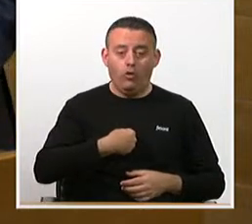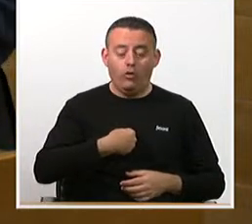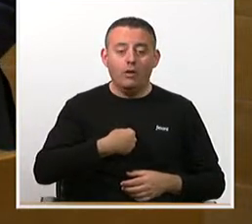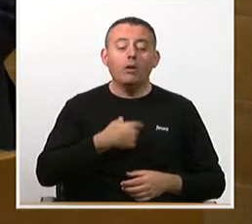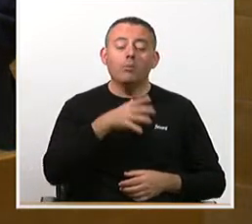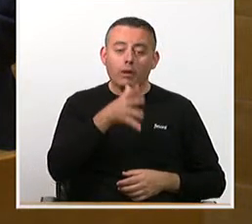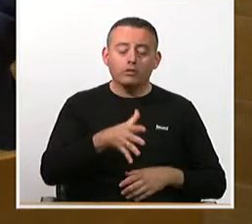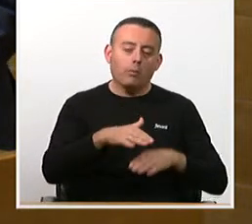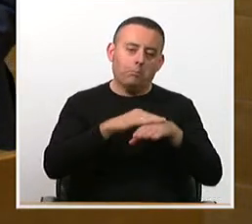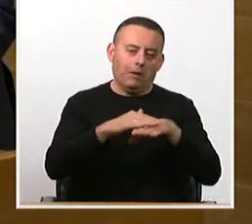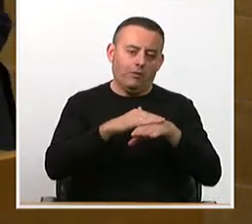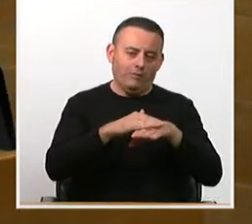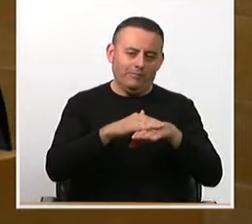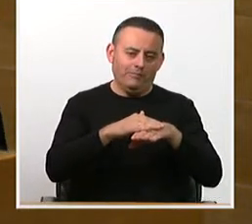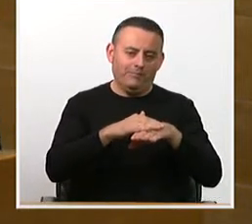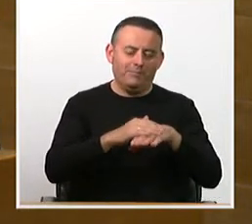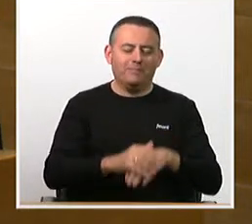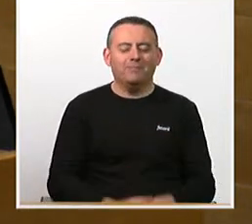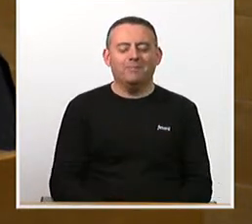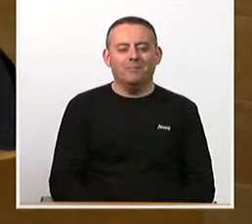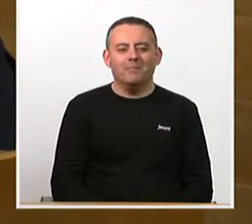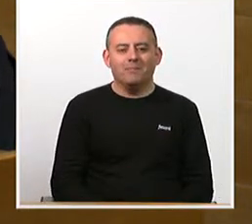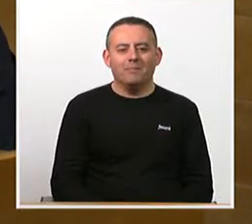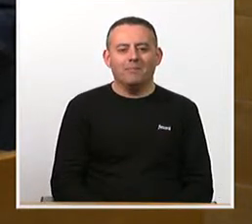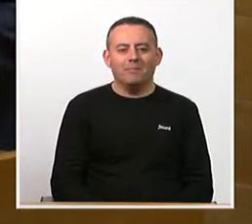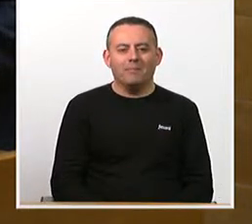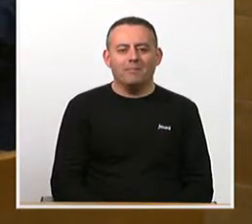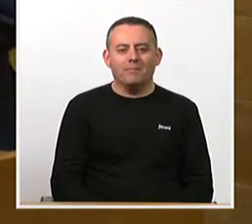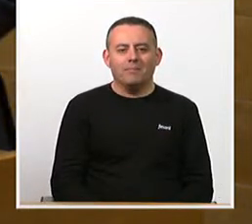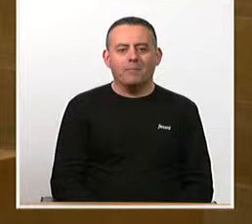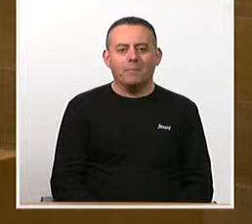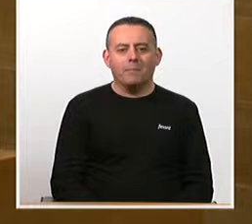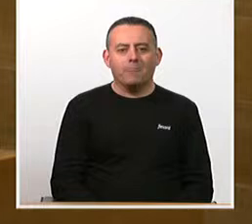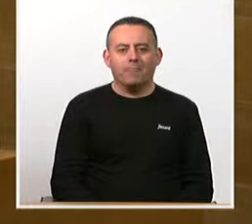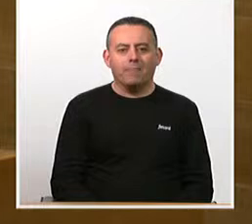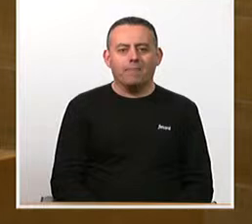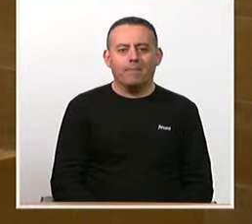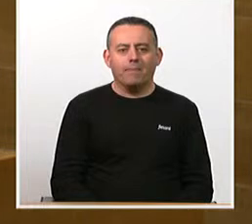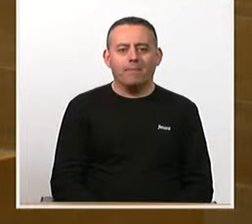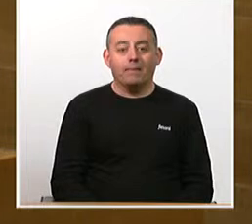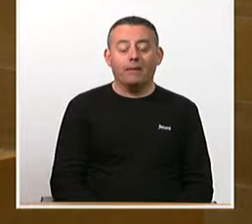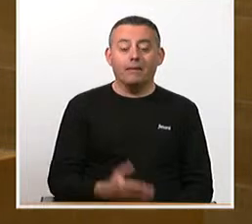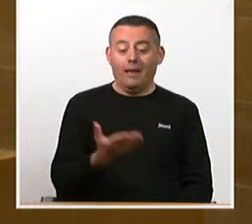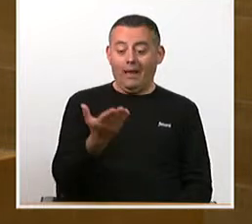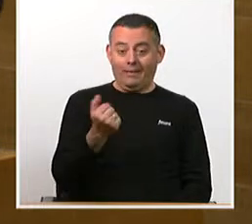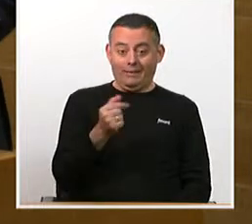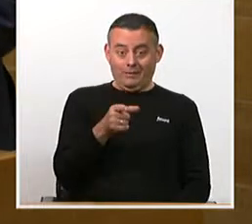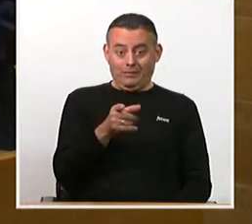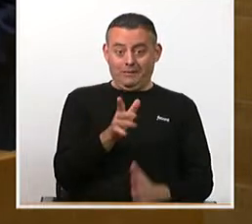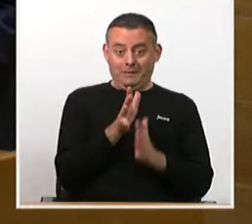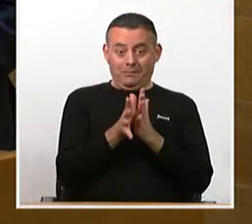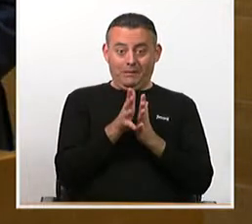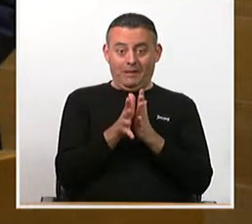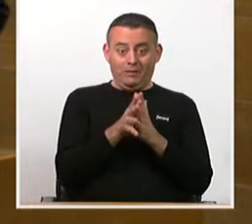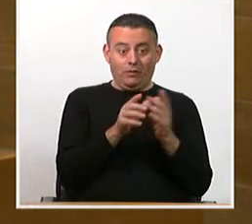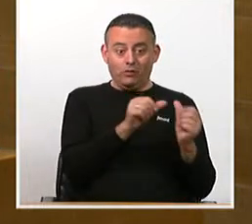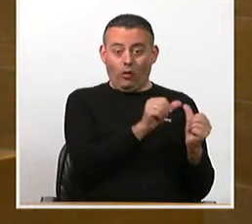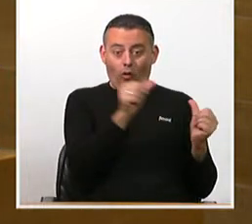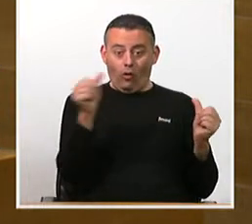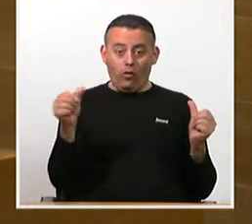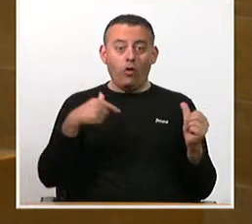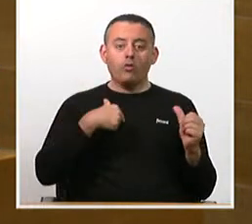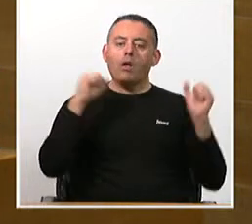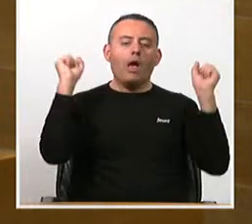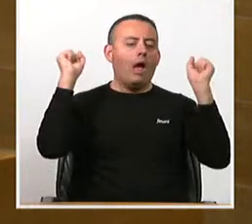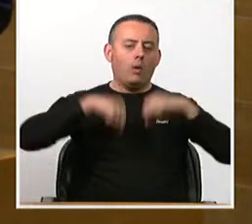decirle que estoy absolutamente de acuerdo con el 100% el 100% de todo lo que ha dicho usted aquí estoy tan de acuerdo con el 100% de lo que ha